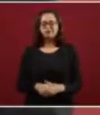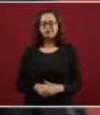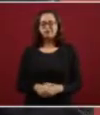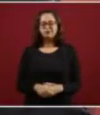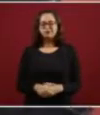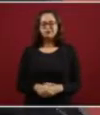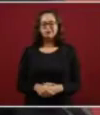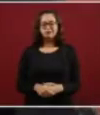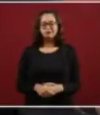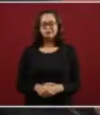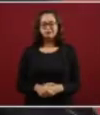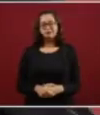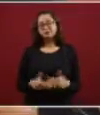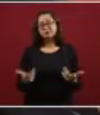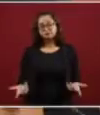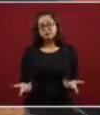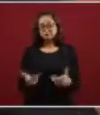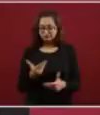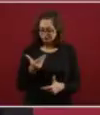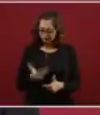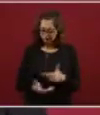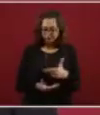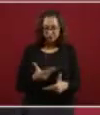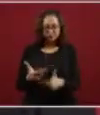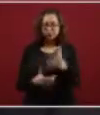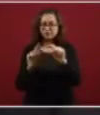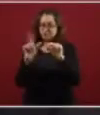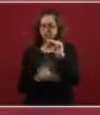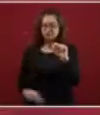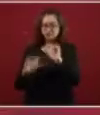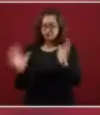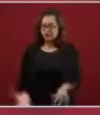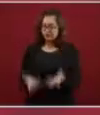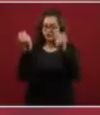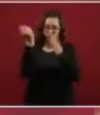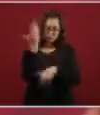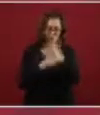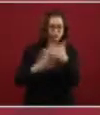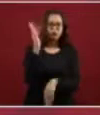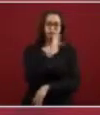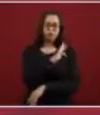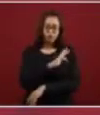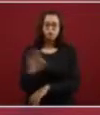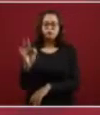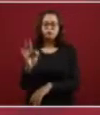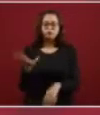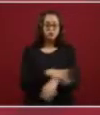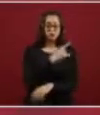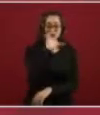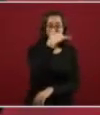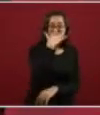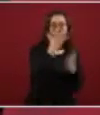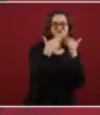Y esto va a permitir el renacimiento de México. Porque si no hay corrupción, hay